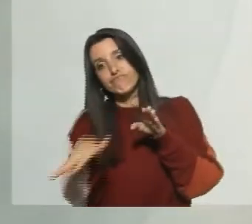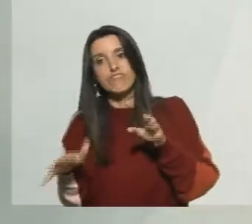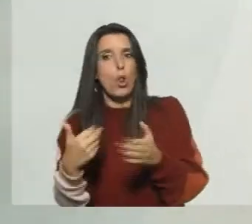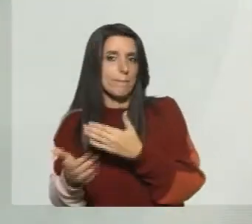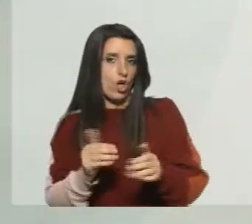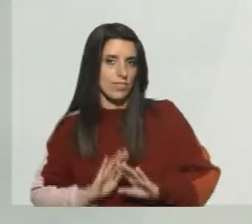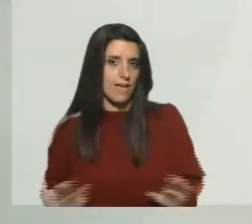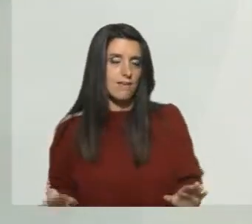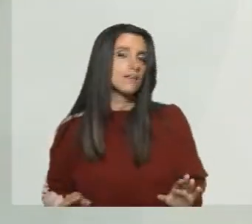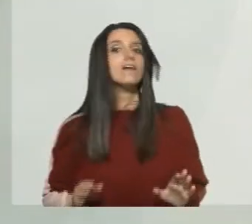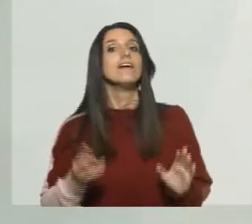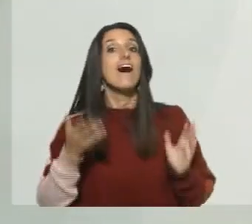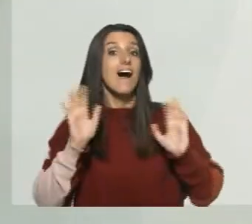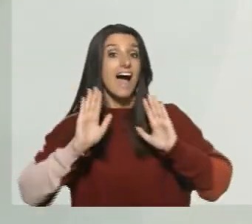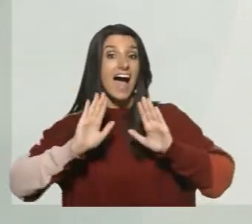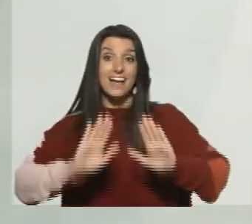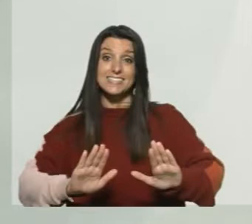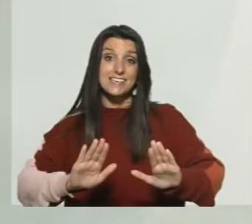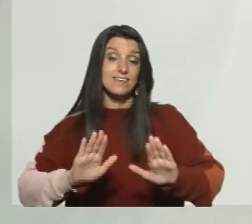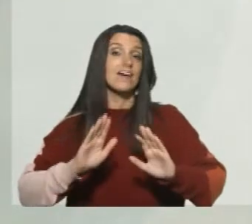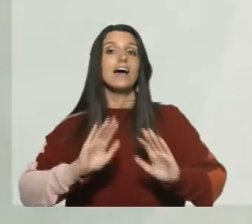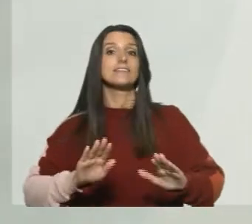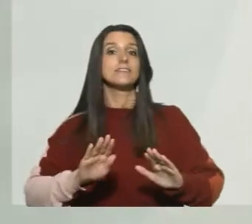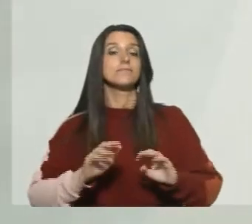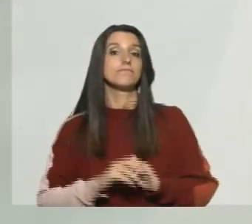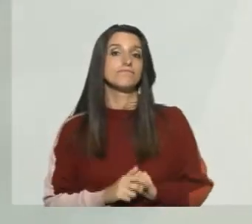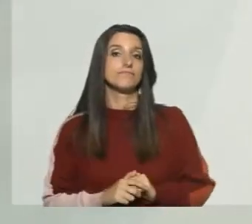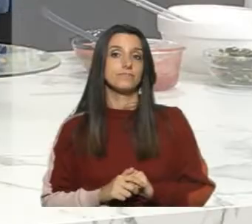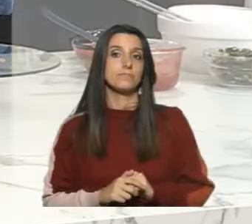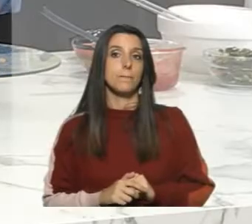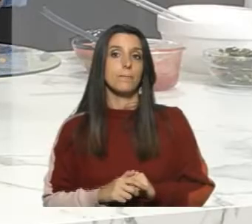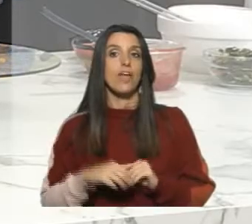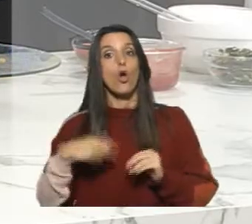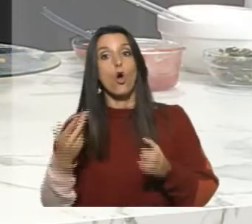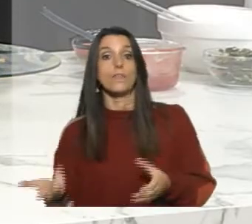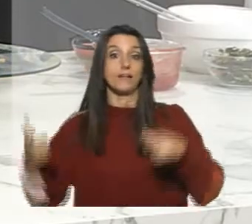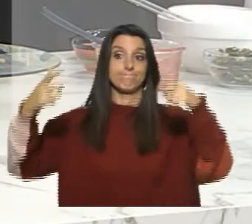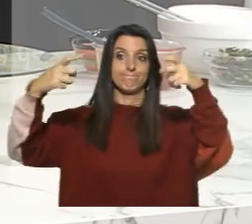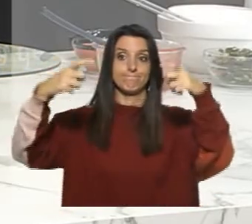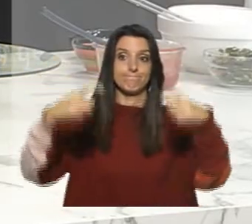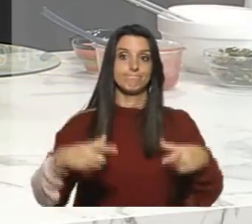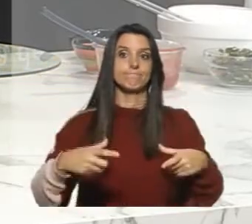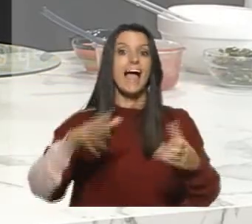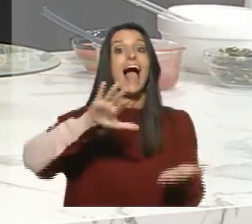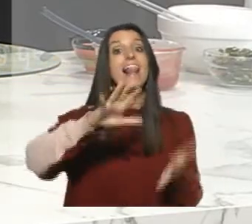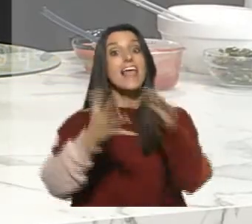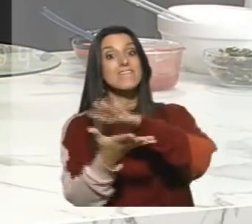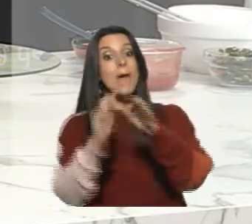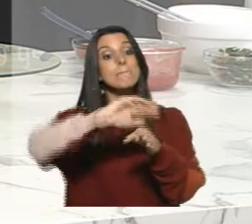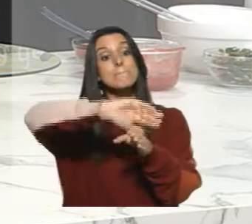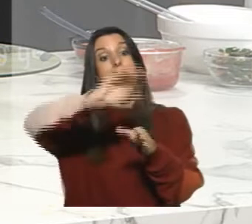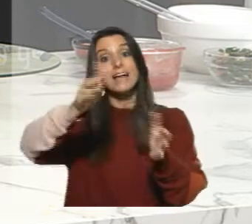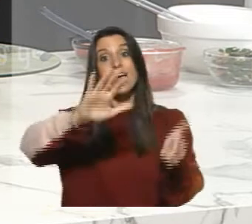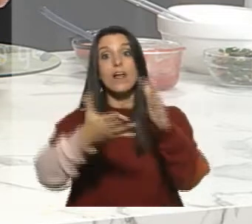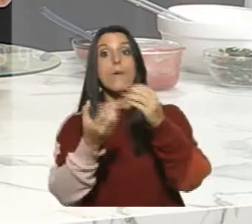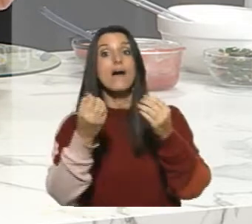Y así como estás, sí, le vas a poner la otra por encima. Al revés, así, con la pancita hacia abajo. Claro, porque vos fíjate,